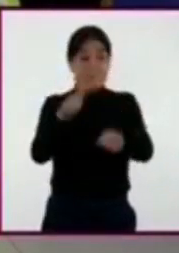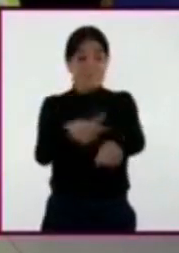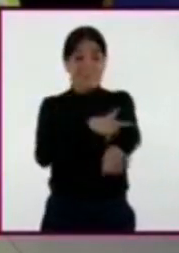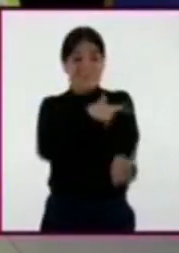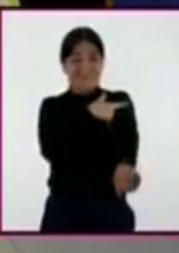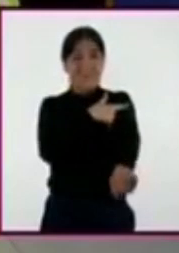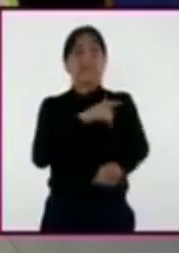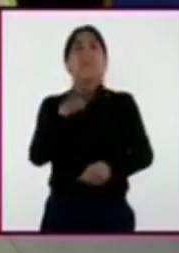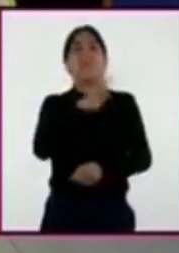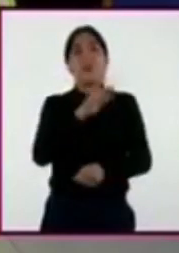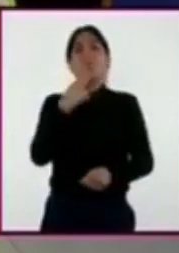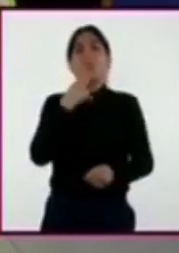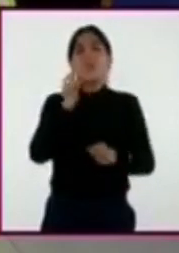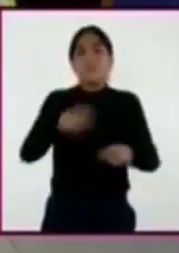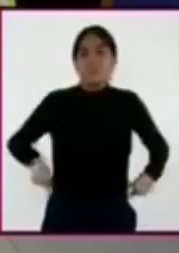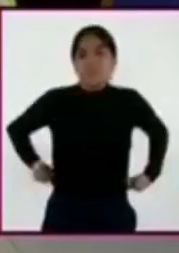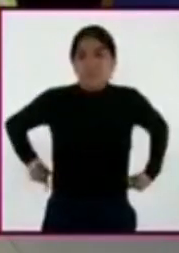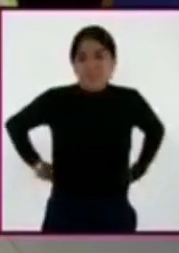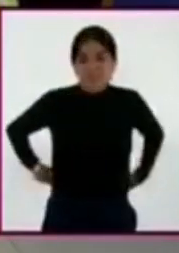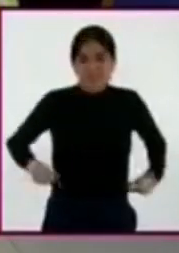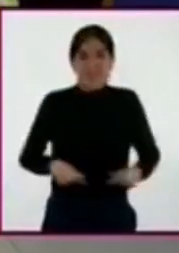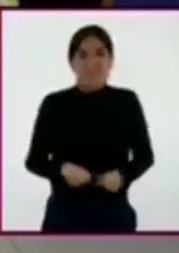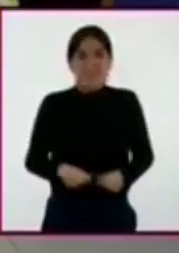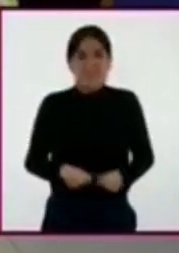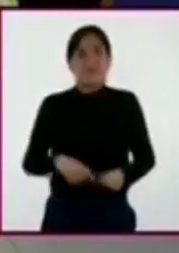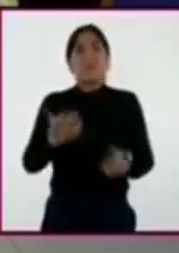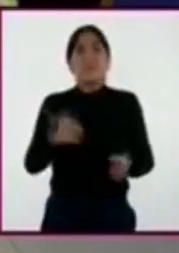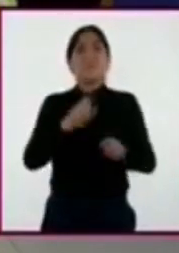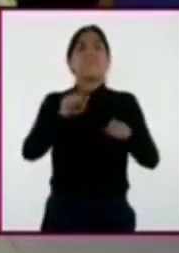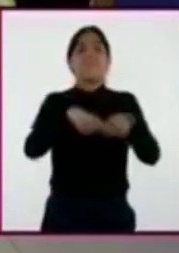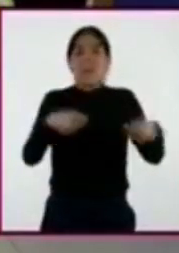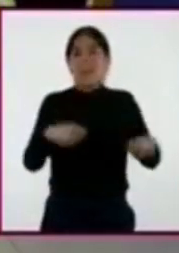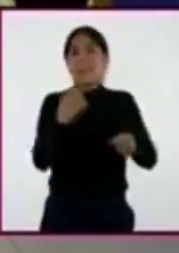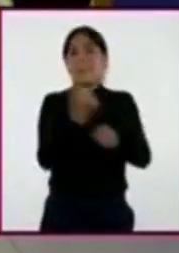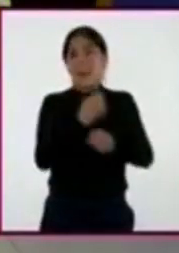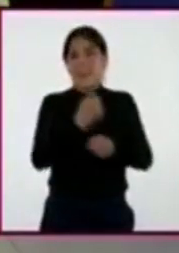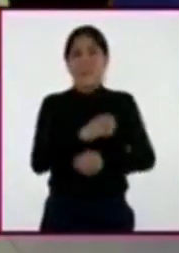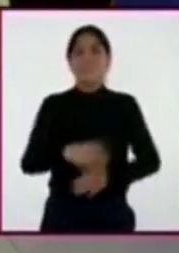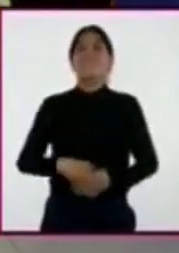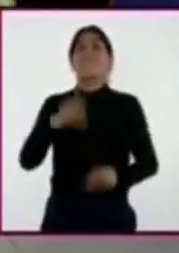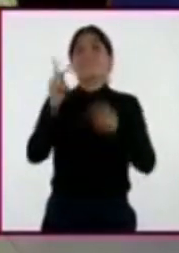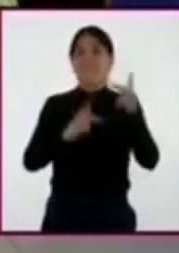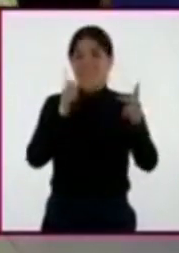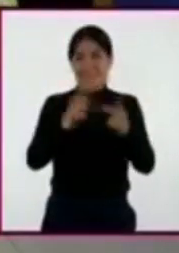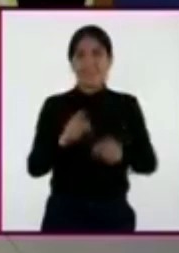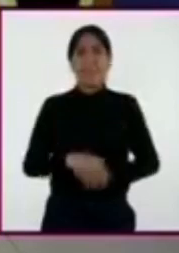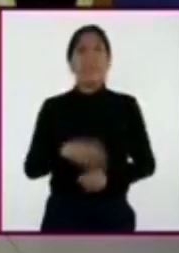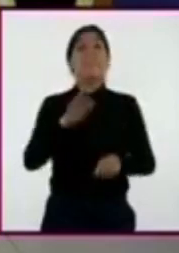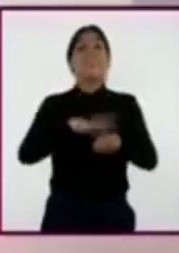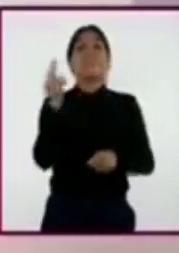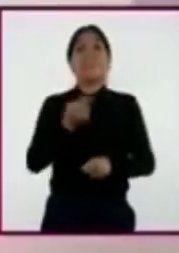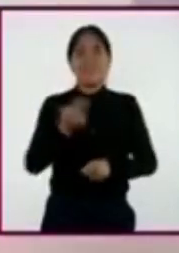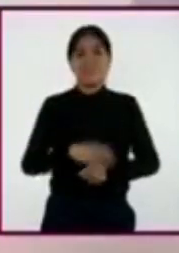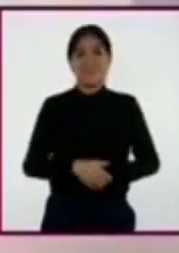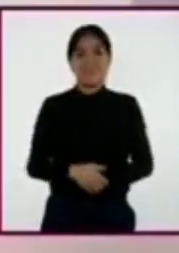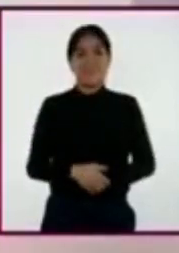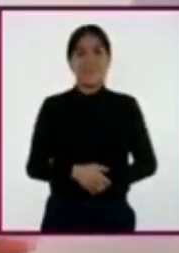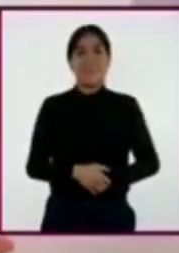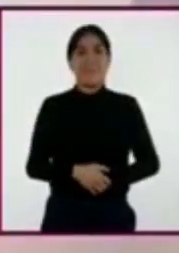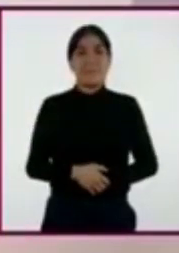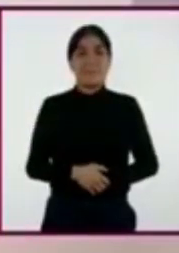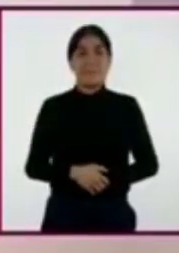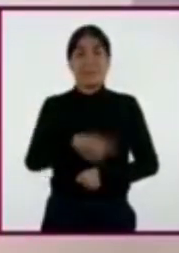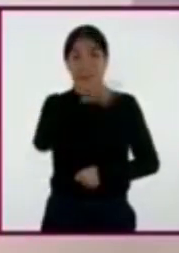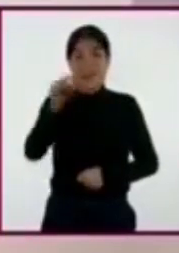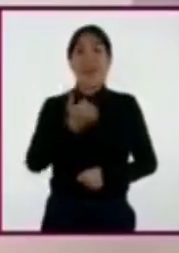puedes usar un cinturón o incluso una agujeta. Perfecto. ¿Qué más necesitamos?